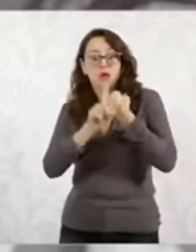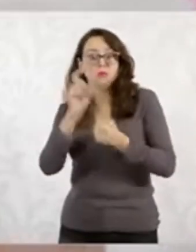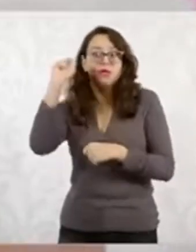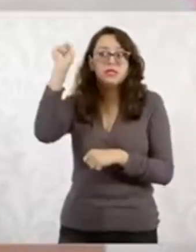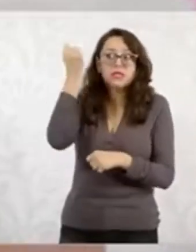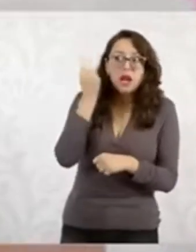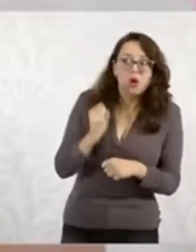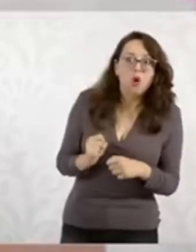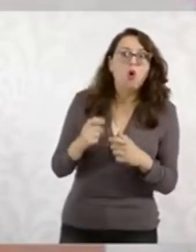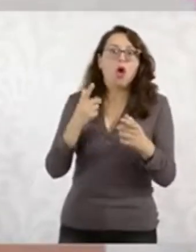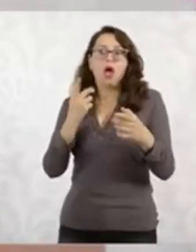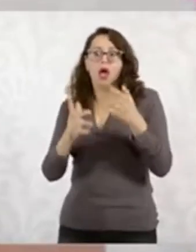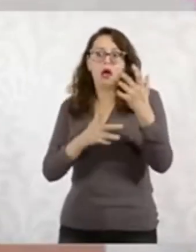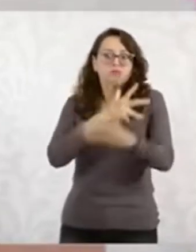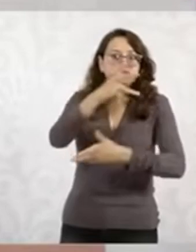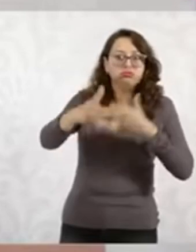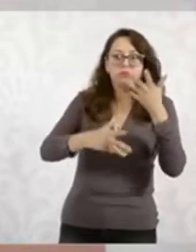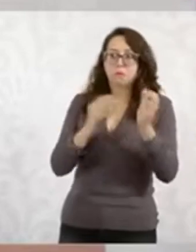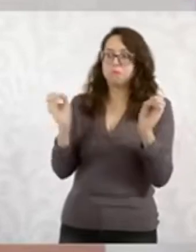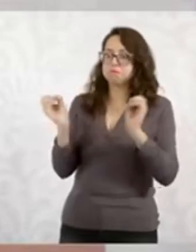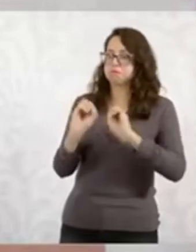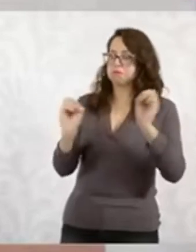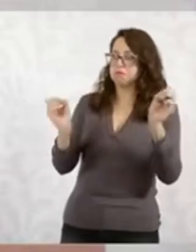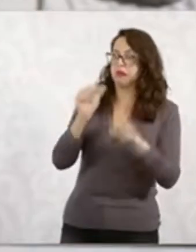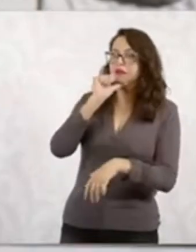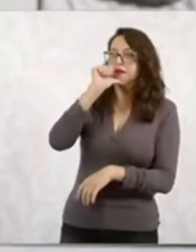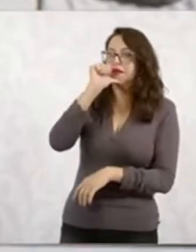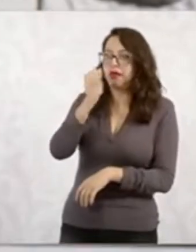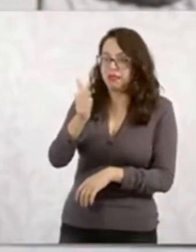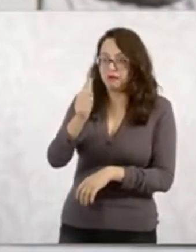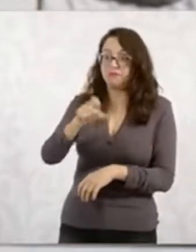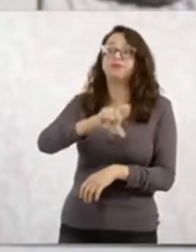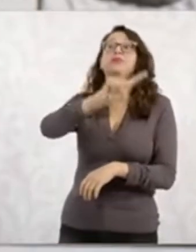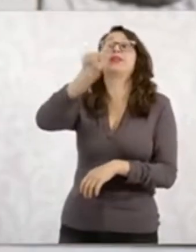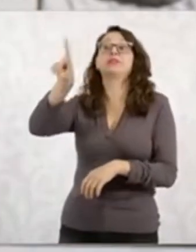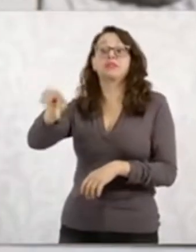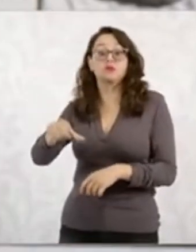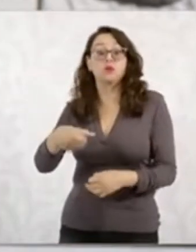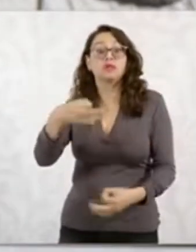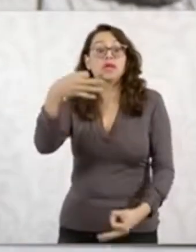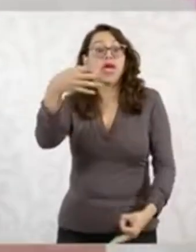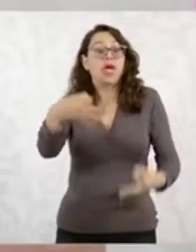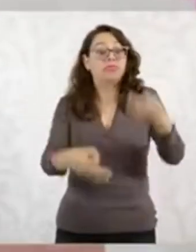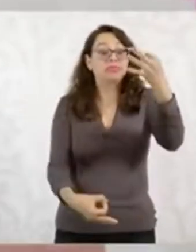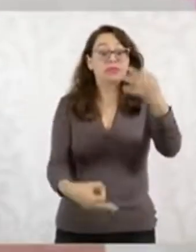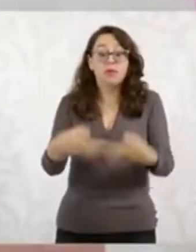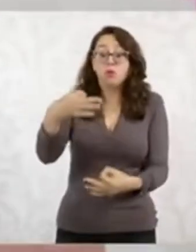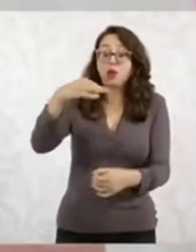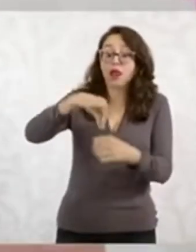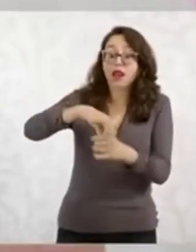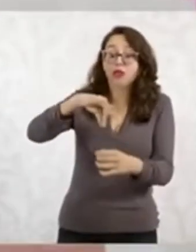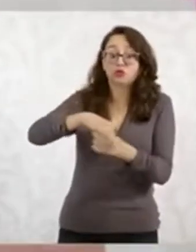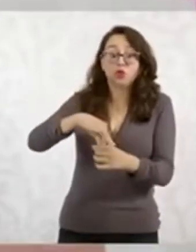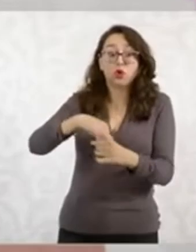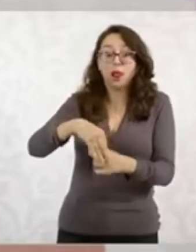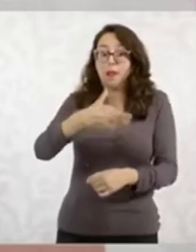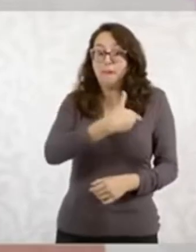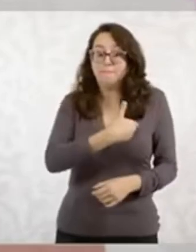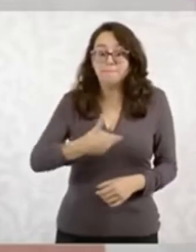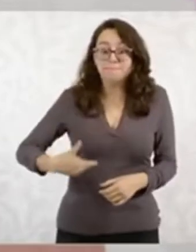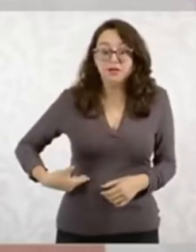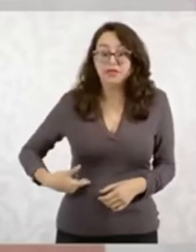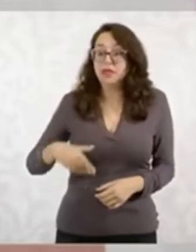escuchamos. Y el entonces tribunal, cuyo presidente no era el